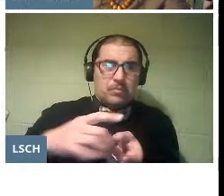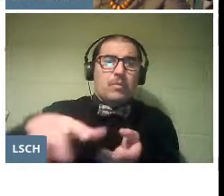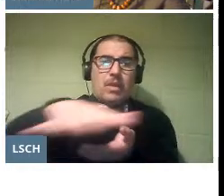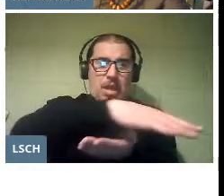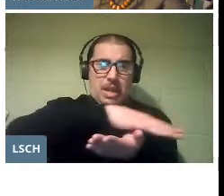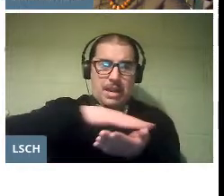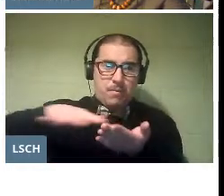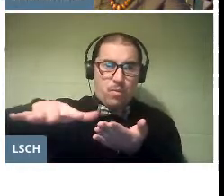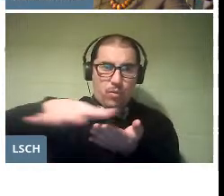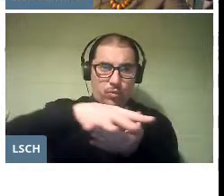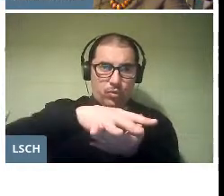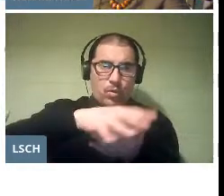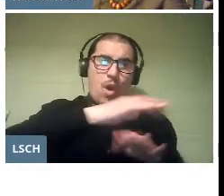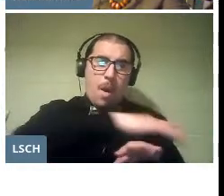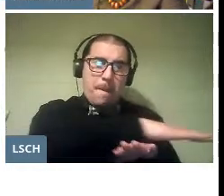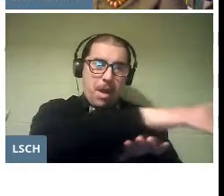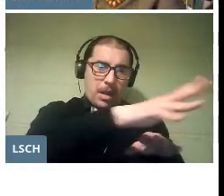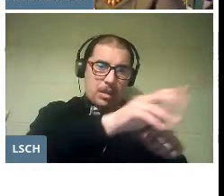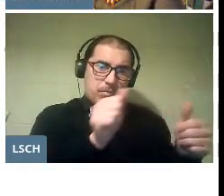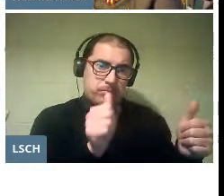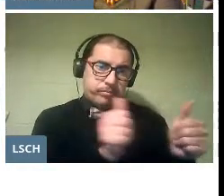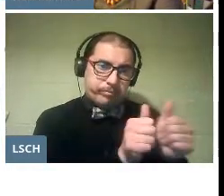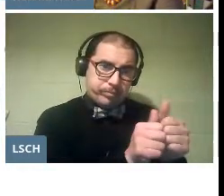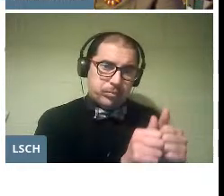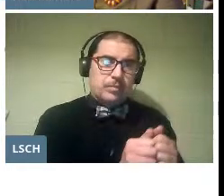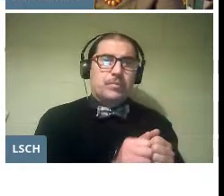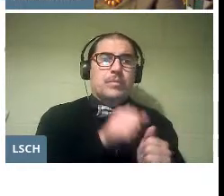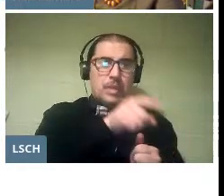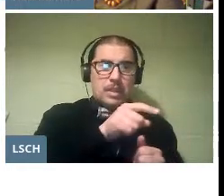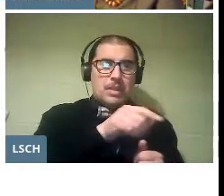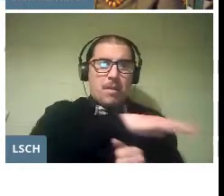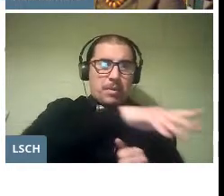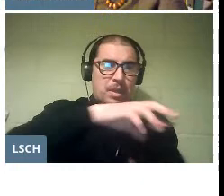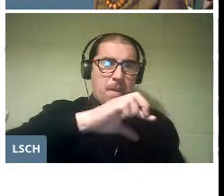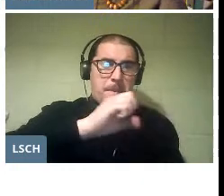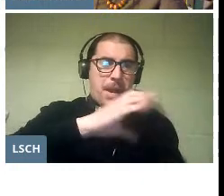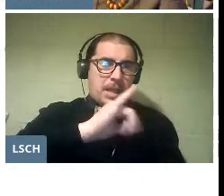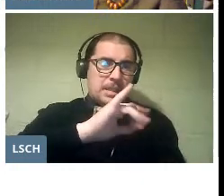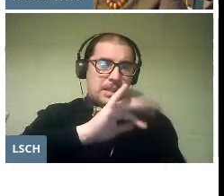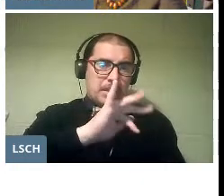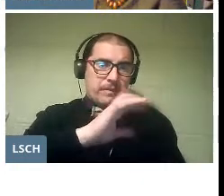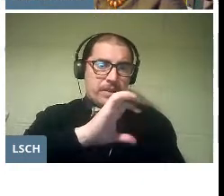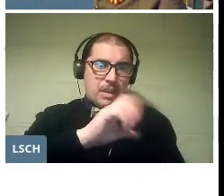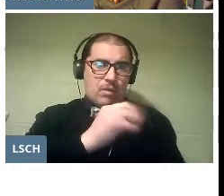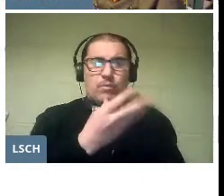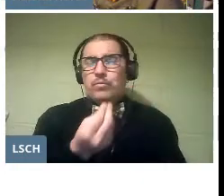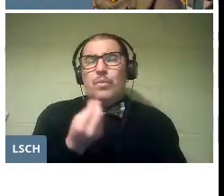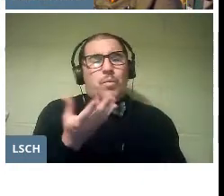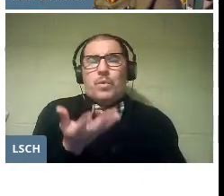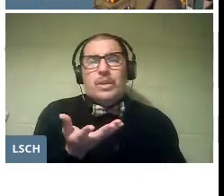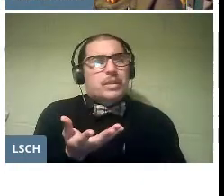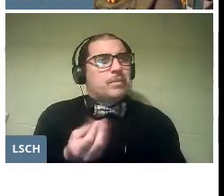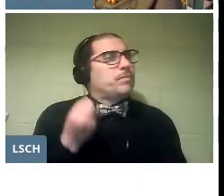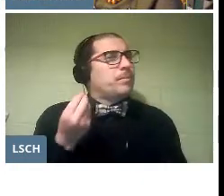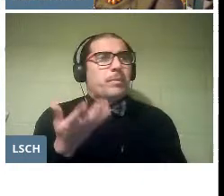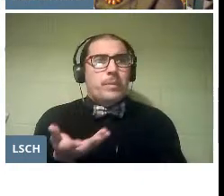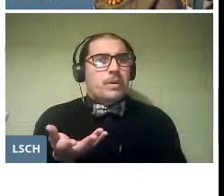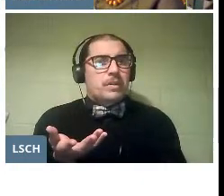mundo marino de este Pacífico de este Océano Pacífico